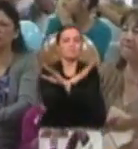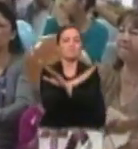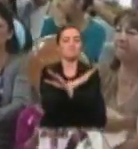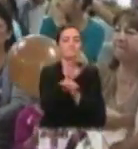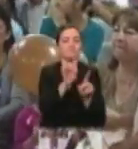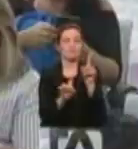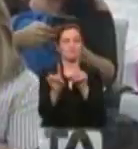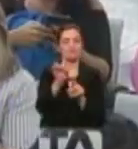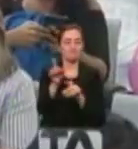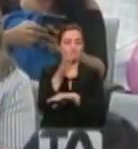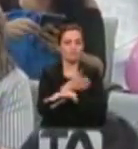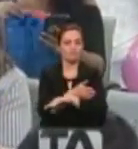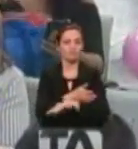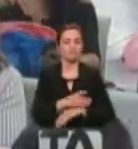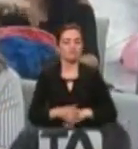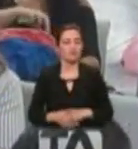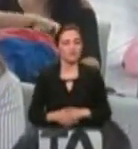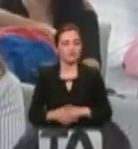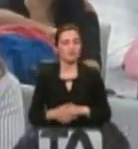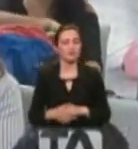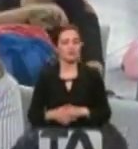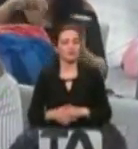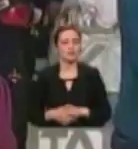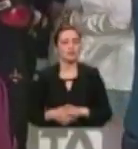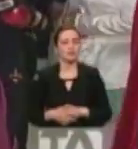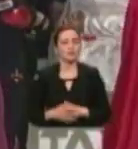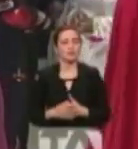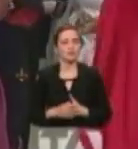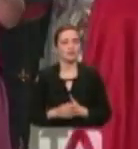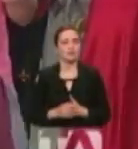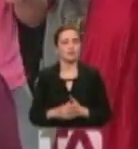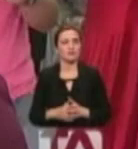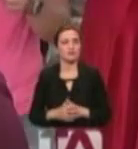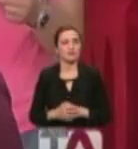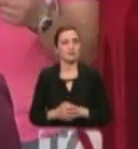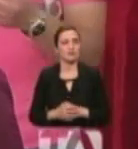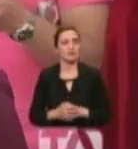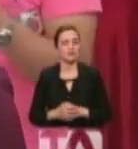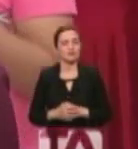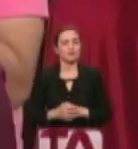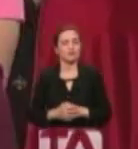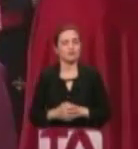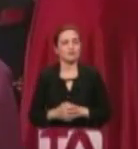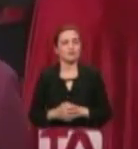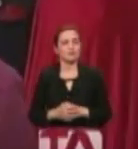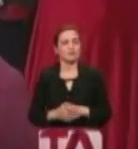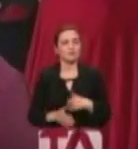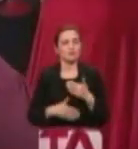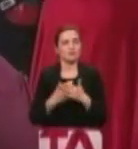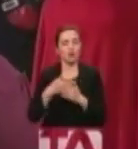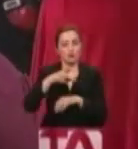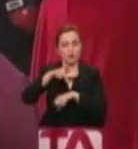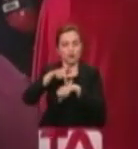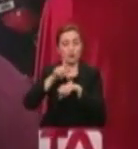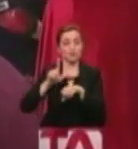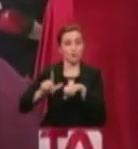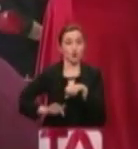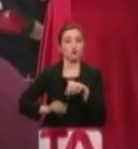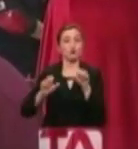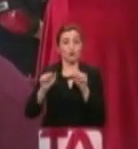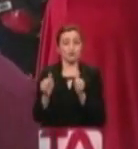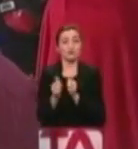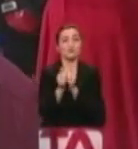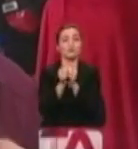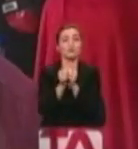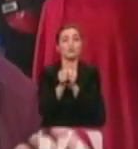y el diagnóstico precoz de esta enfermedad. Lo que queremos es demostrar que todos los profesionales de la salud pueden